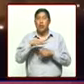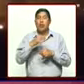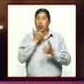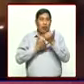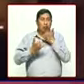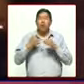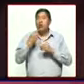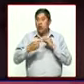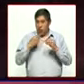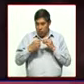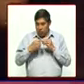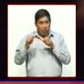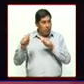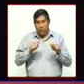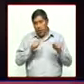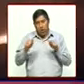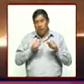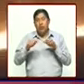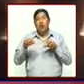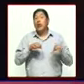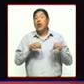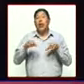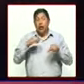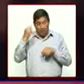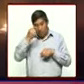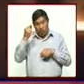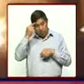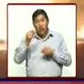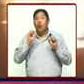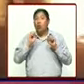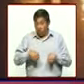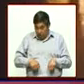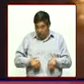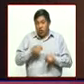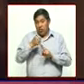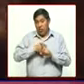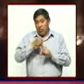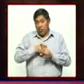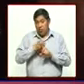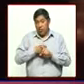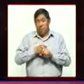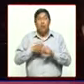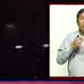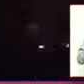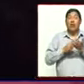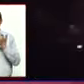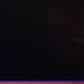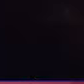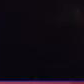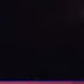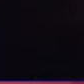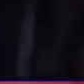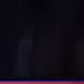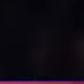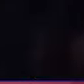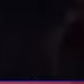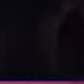digitales, sobre las acciones que está asumiendo el gobierno para poder combatir y mitigar estos incendios.